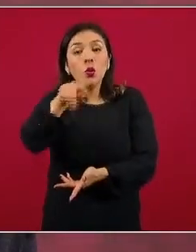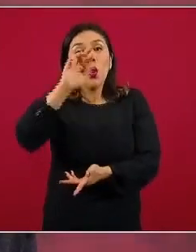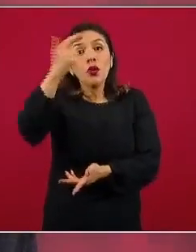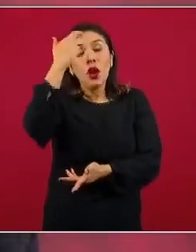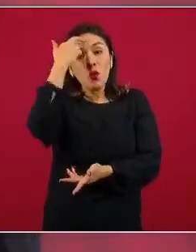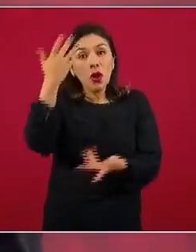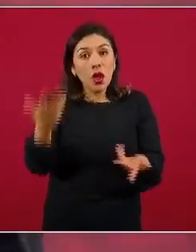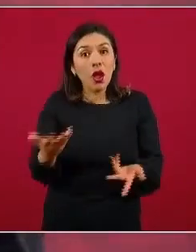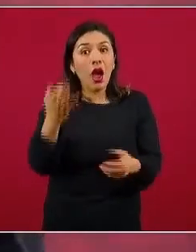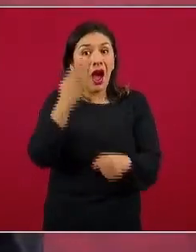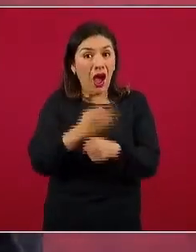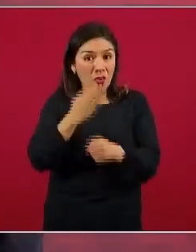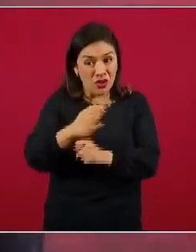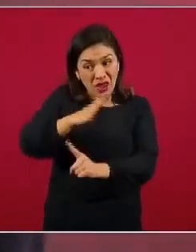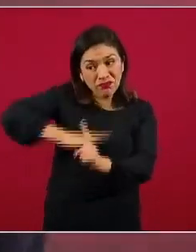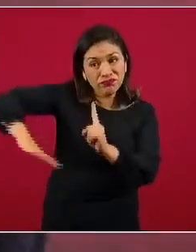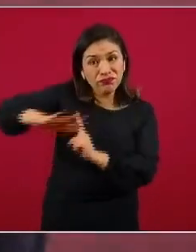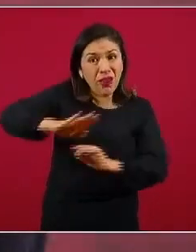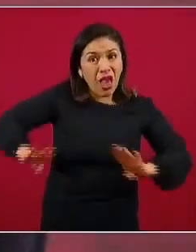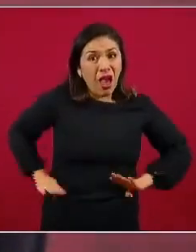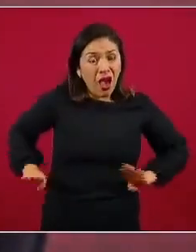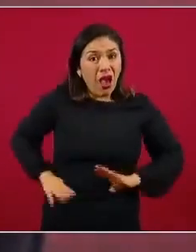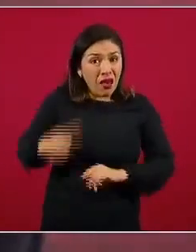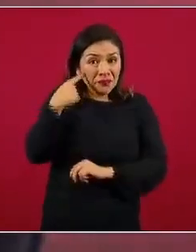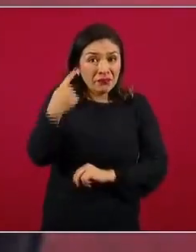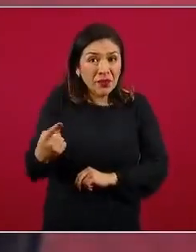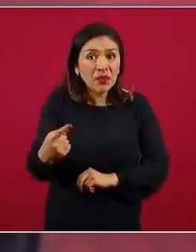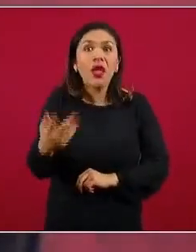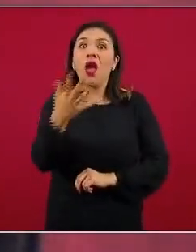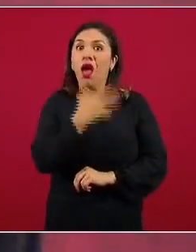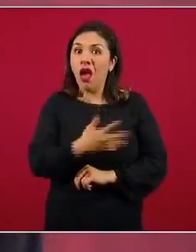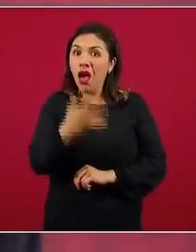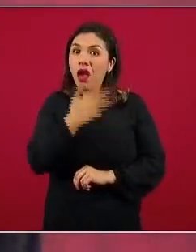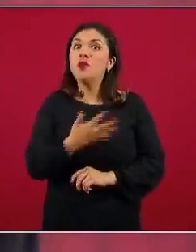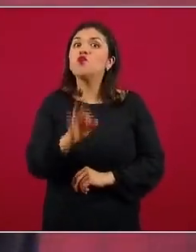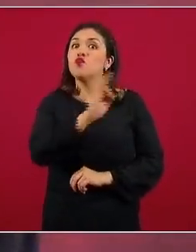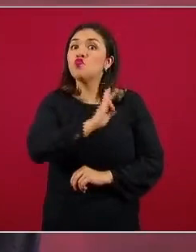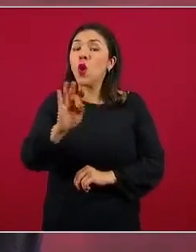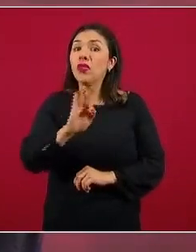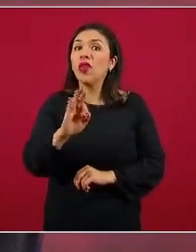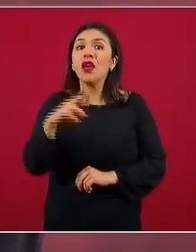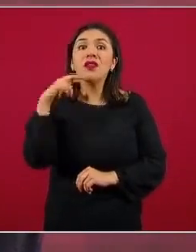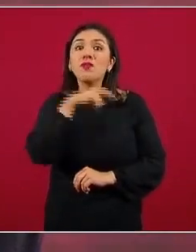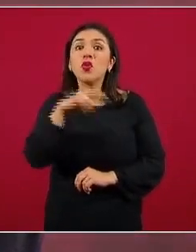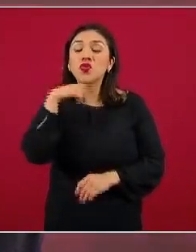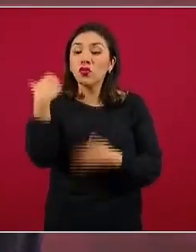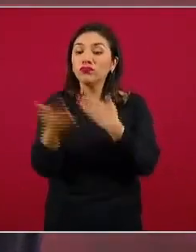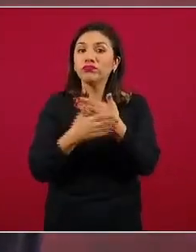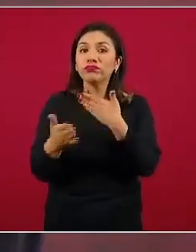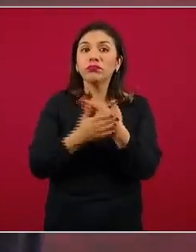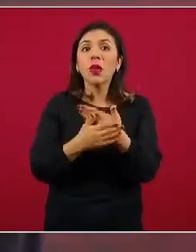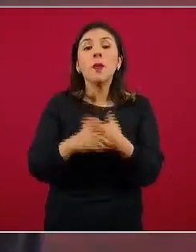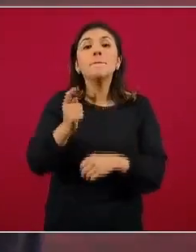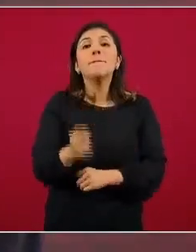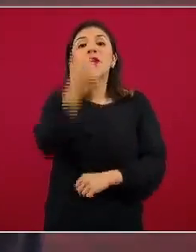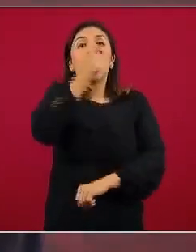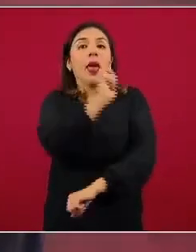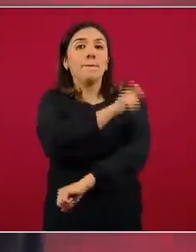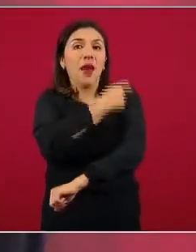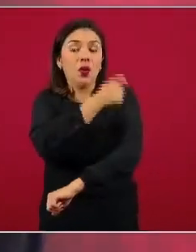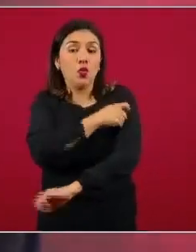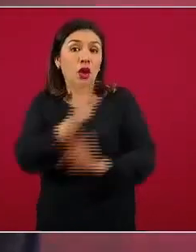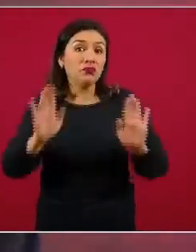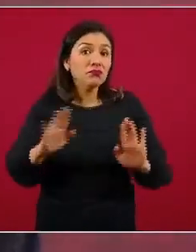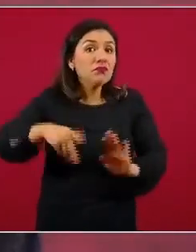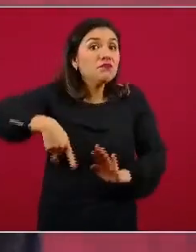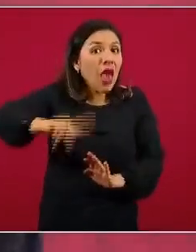que estamos ante un escenario en donde tenemos la potencial llegada lo antes posible de una primera vacuna, pero